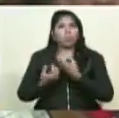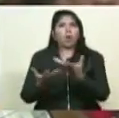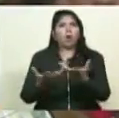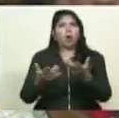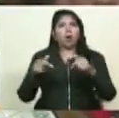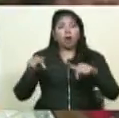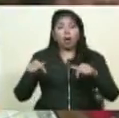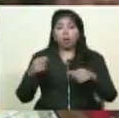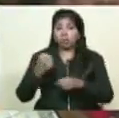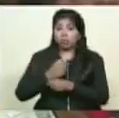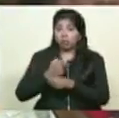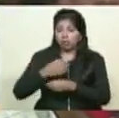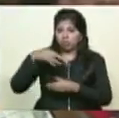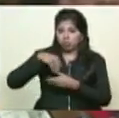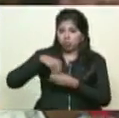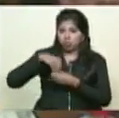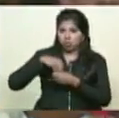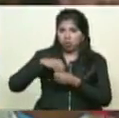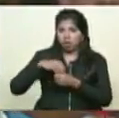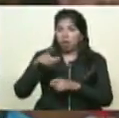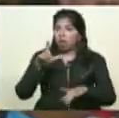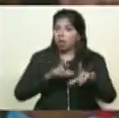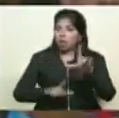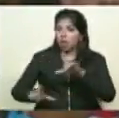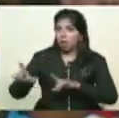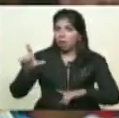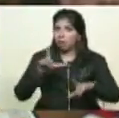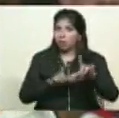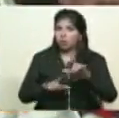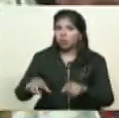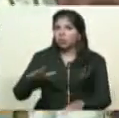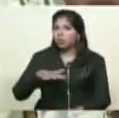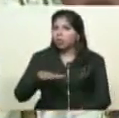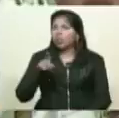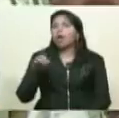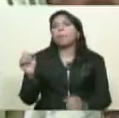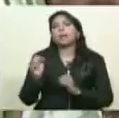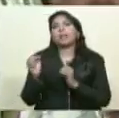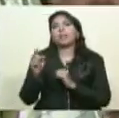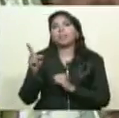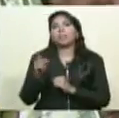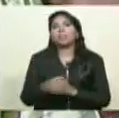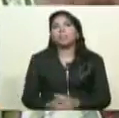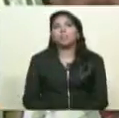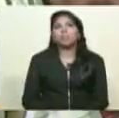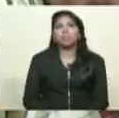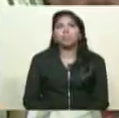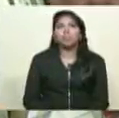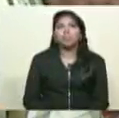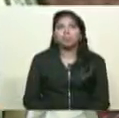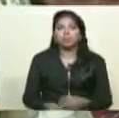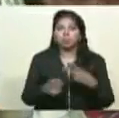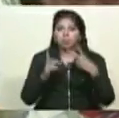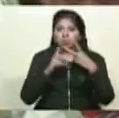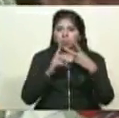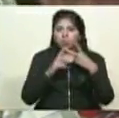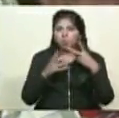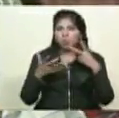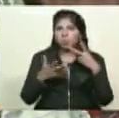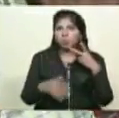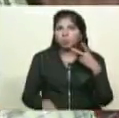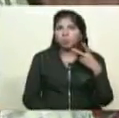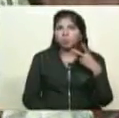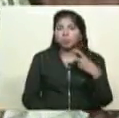en la entidad de trabajo Laboratorios Valmorca, ubicado en Ejido, Estado Mérida. En segundo lugar, también de